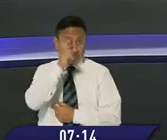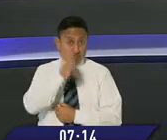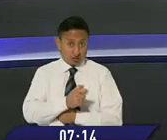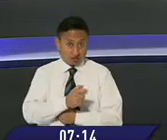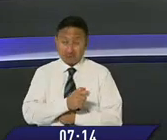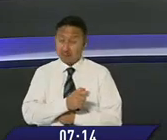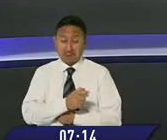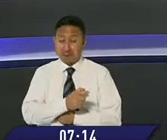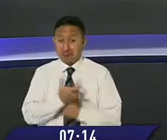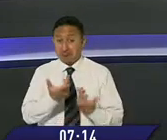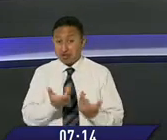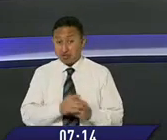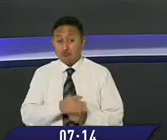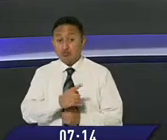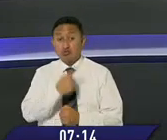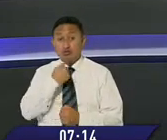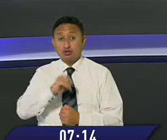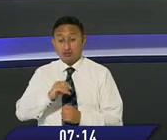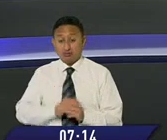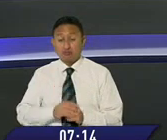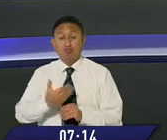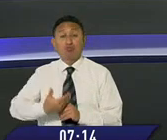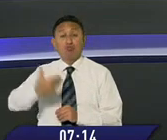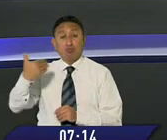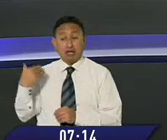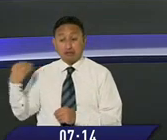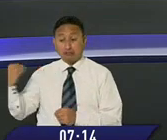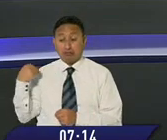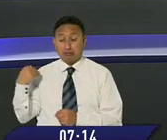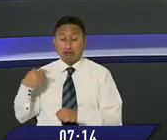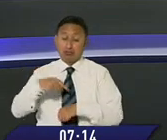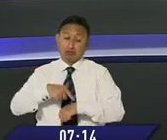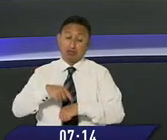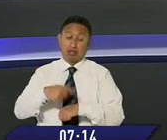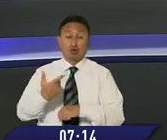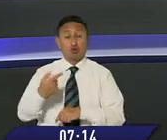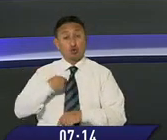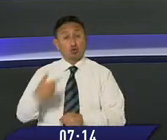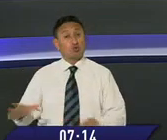del Estado porque supuestamente fue convocado con pocas horas de